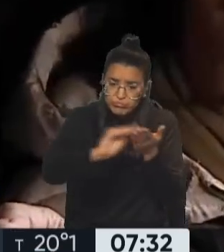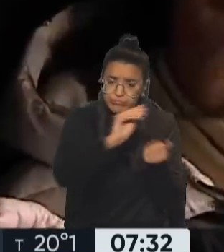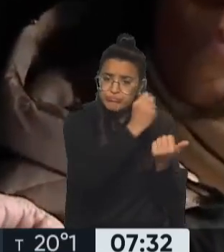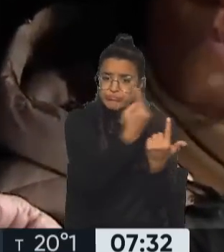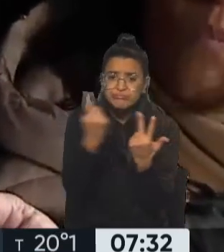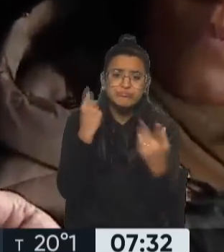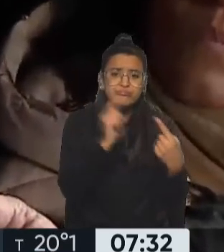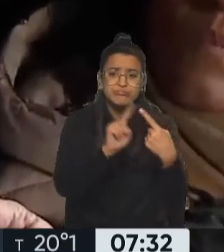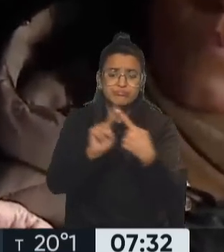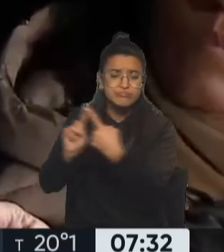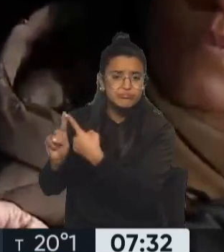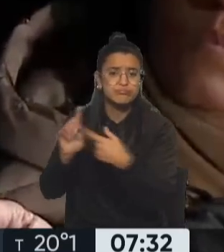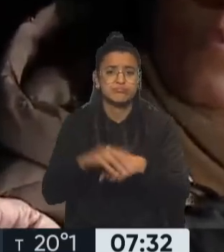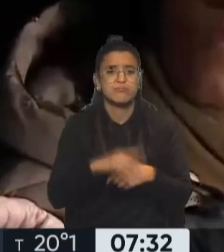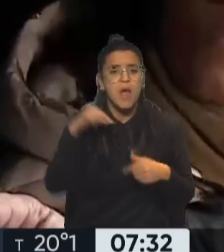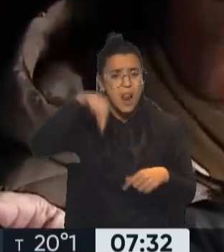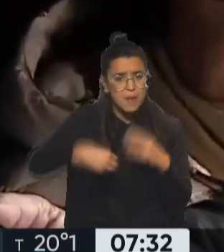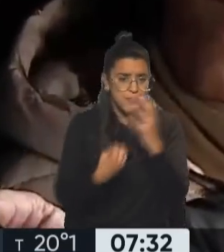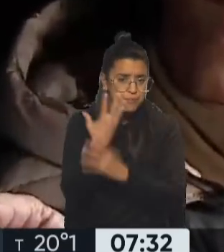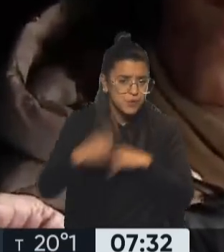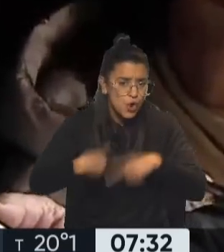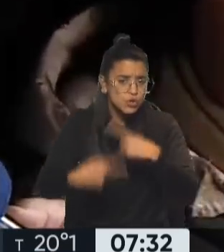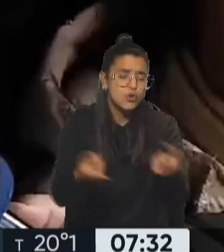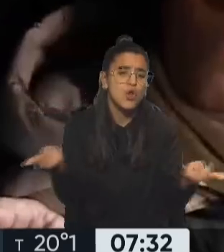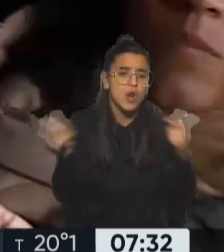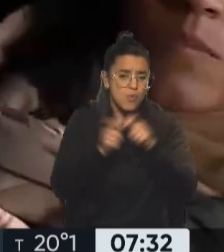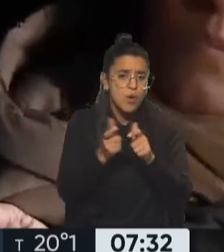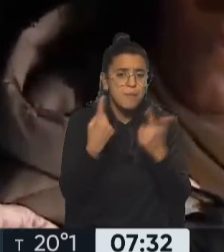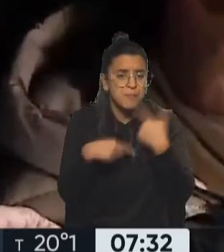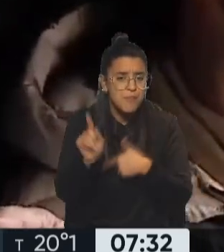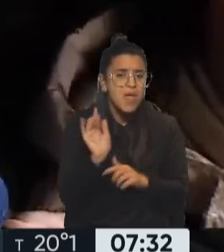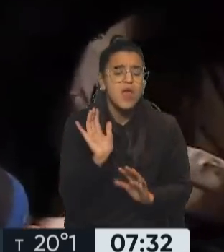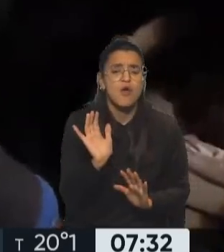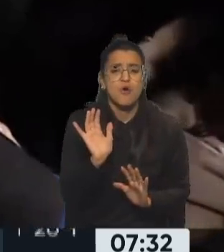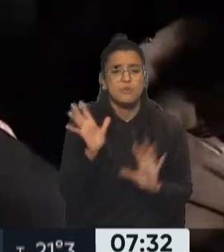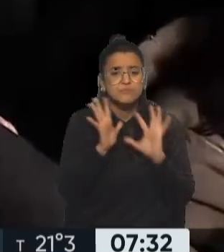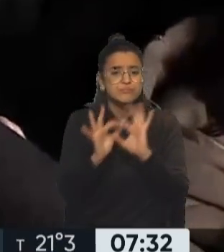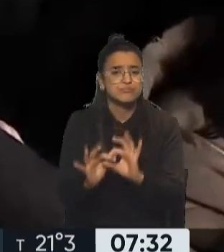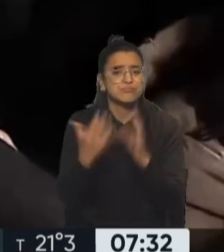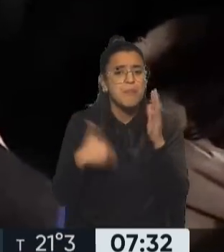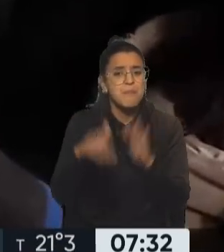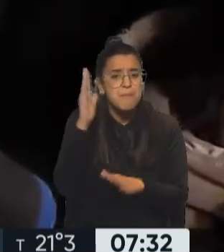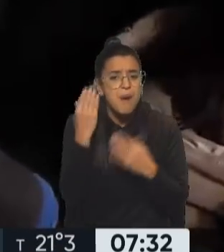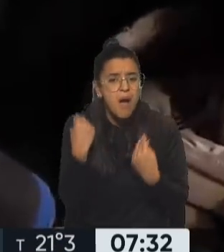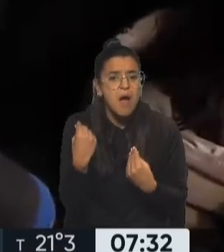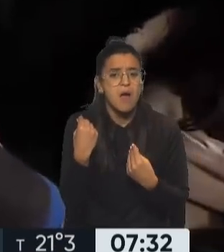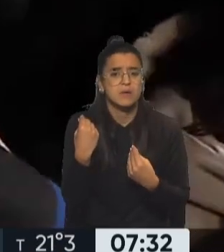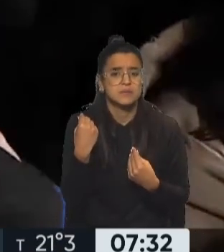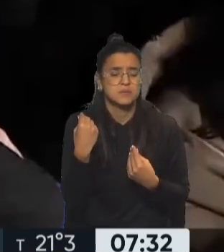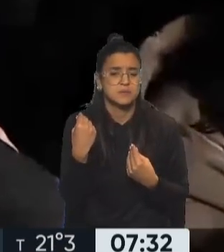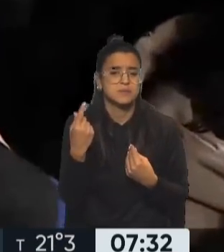mañana sigo teniendo reuniones, pero básicamente vinculado a lo que tiene que ver con lo que es